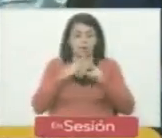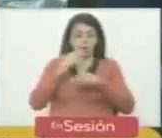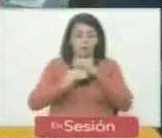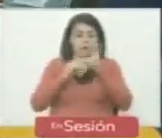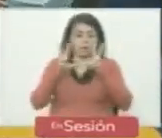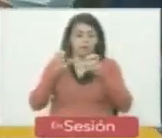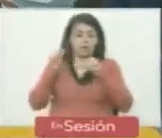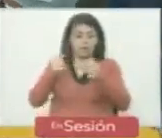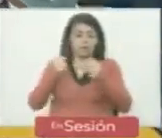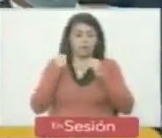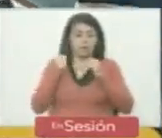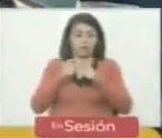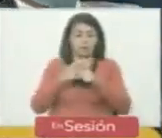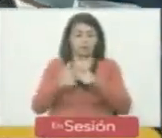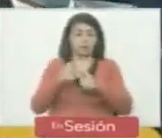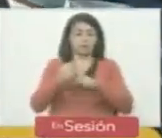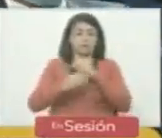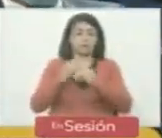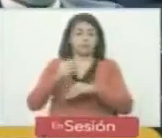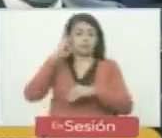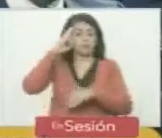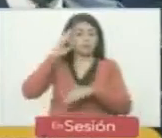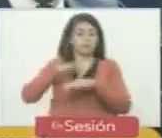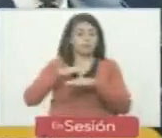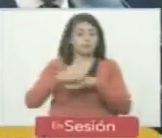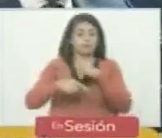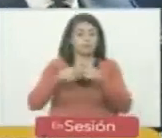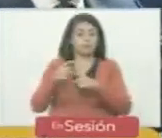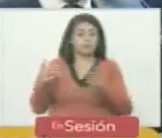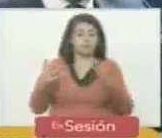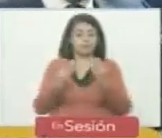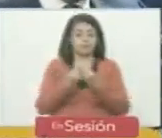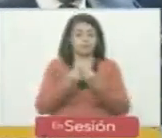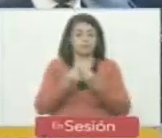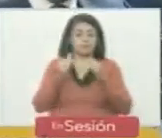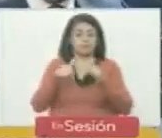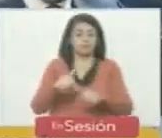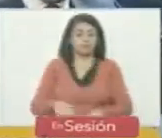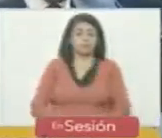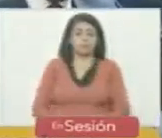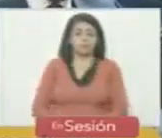nuevos pilotos del avión, y esa es la razón por la cual se encontraban allí.